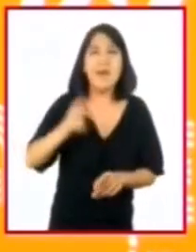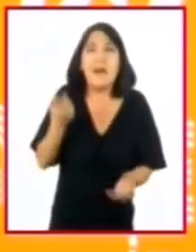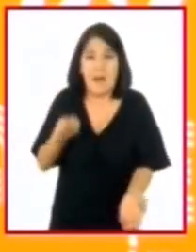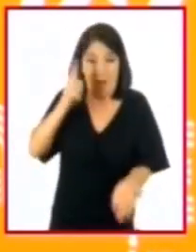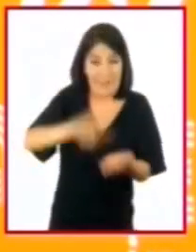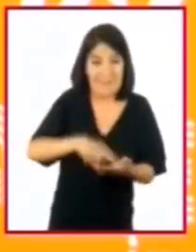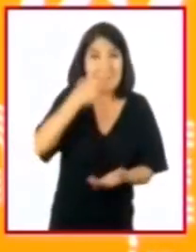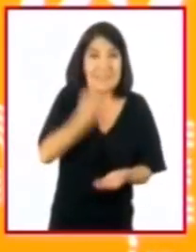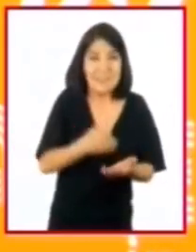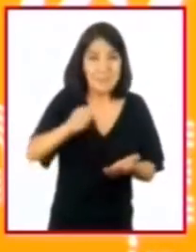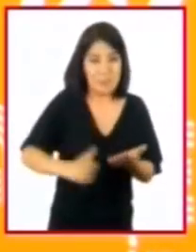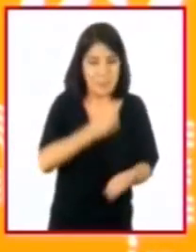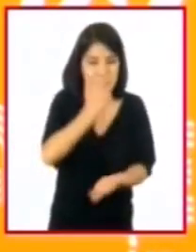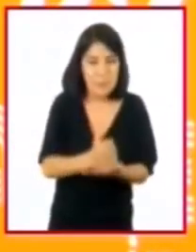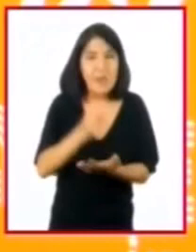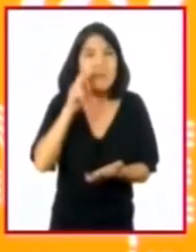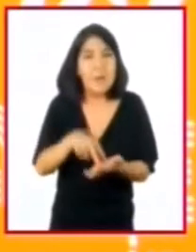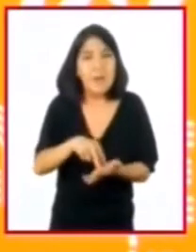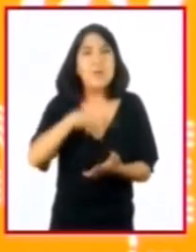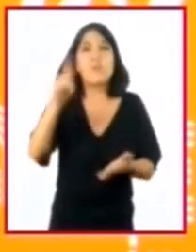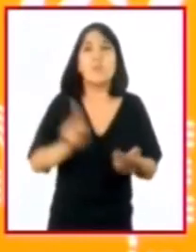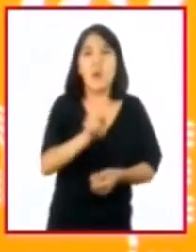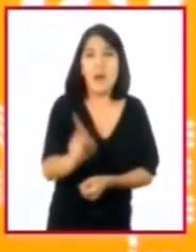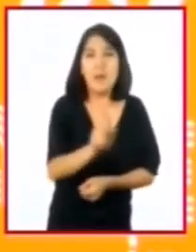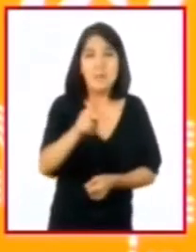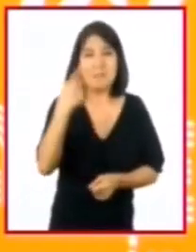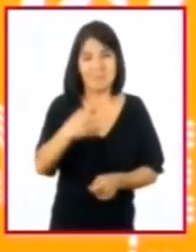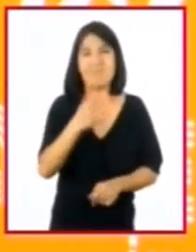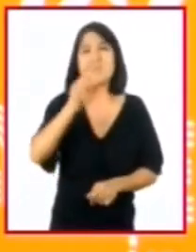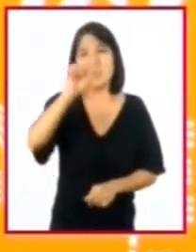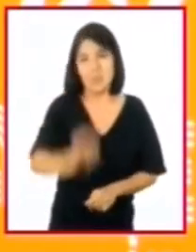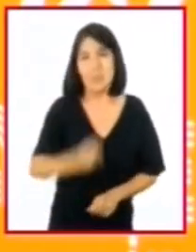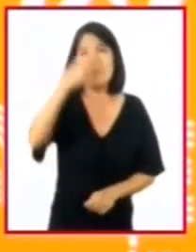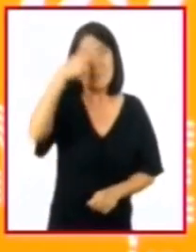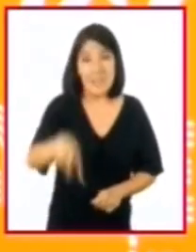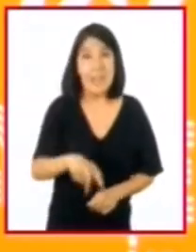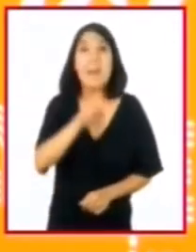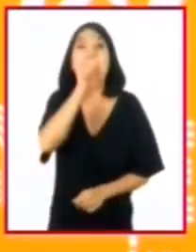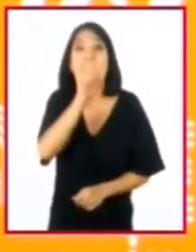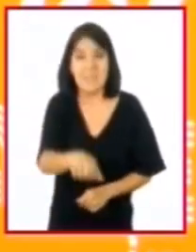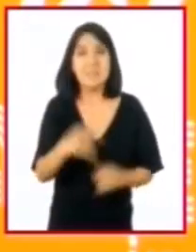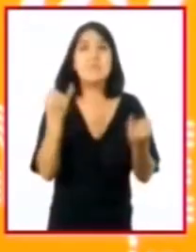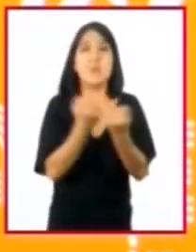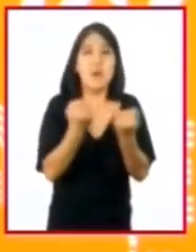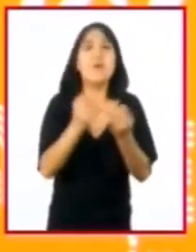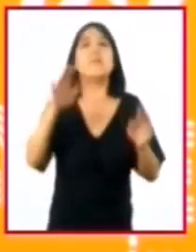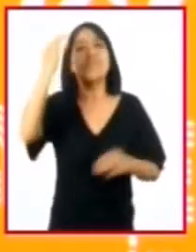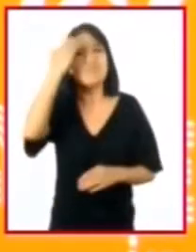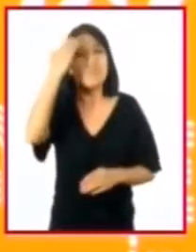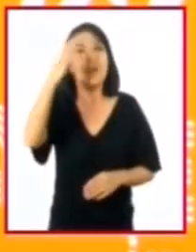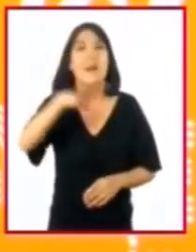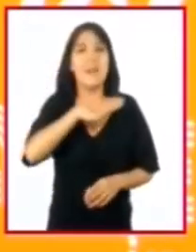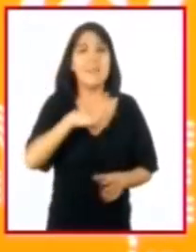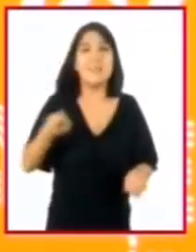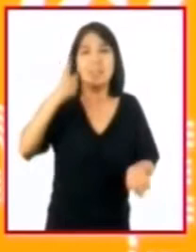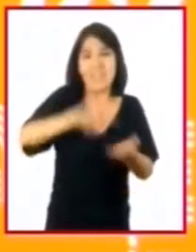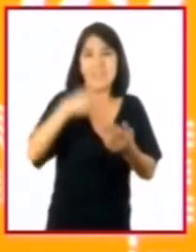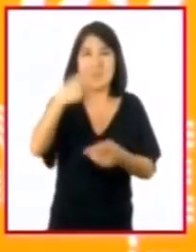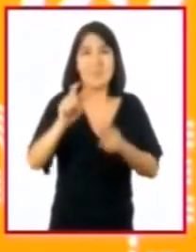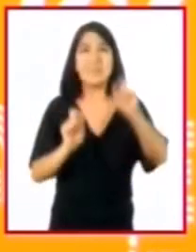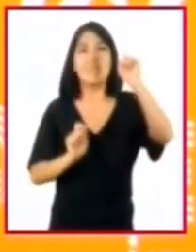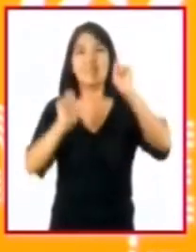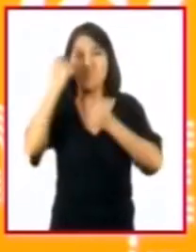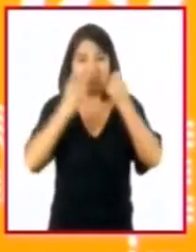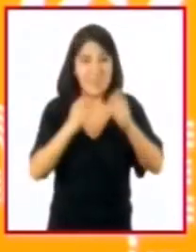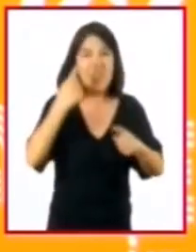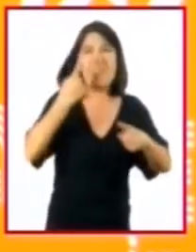de esas ciudades en los distintos pueblos mesoamericanos. Así, también se conoce que tenían rasgos comunes en el tipo